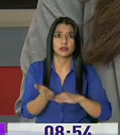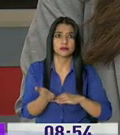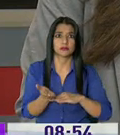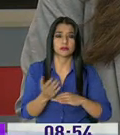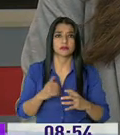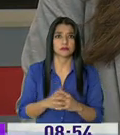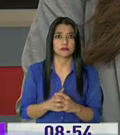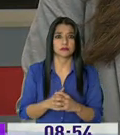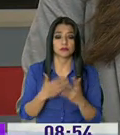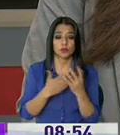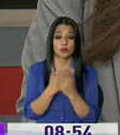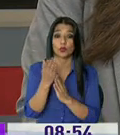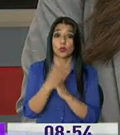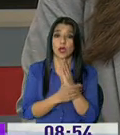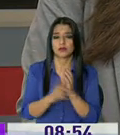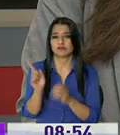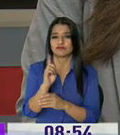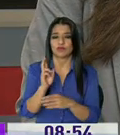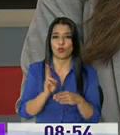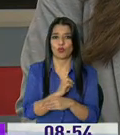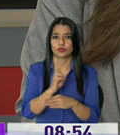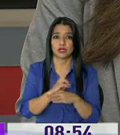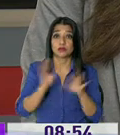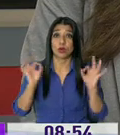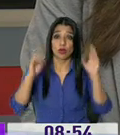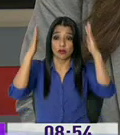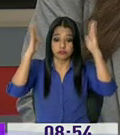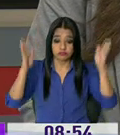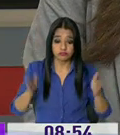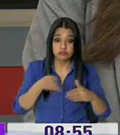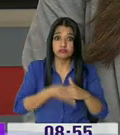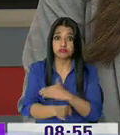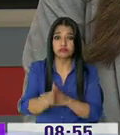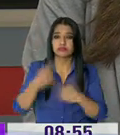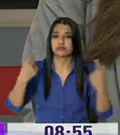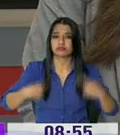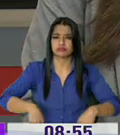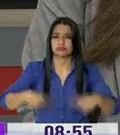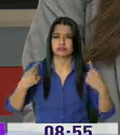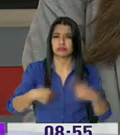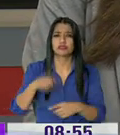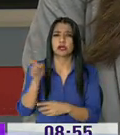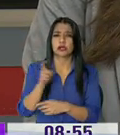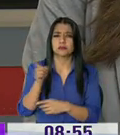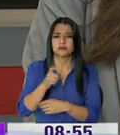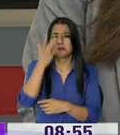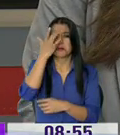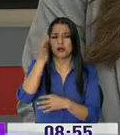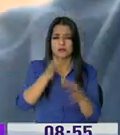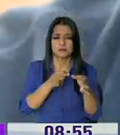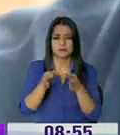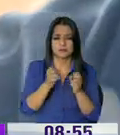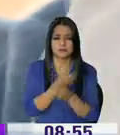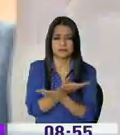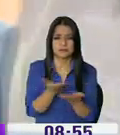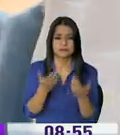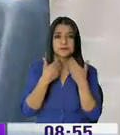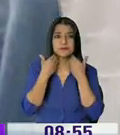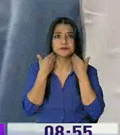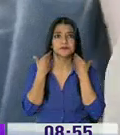descartar el uso de guantes y pasar por los túneles de desinfección. A continuación le contamos el porqué.